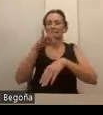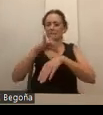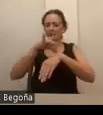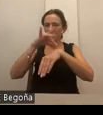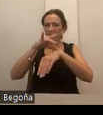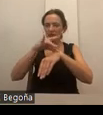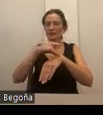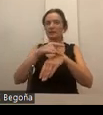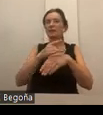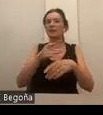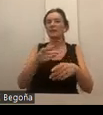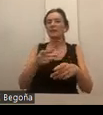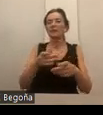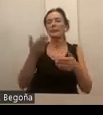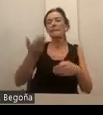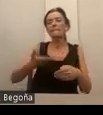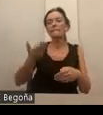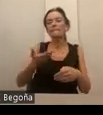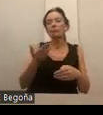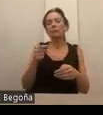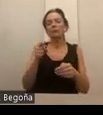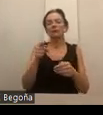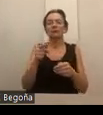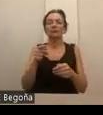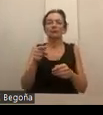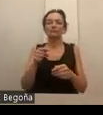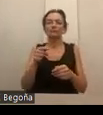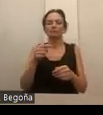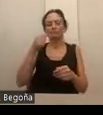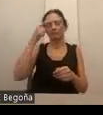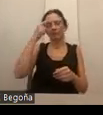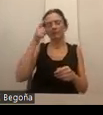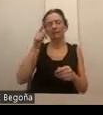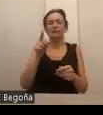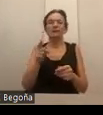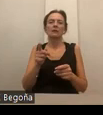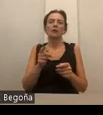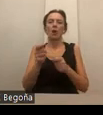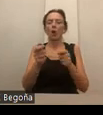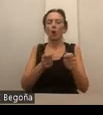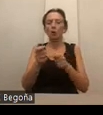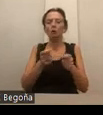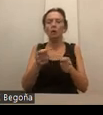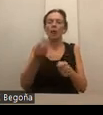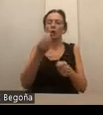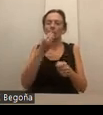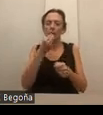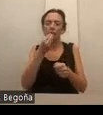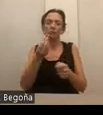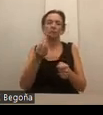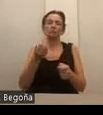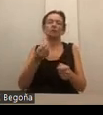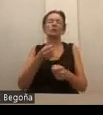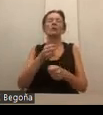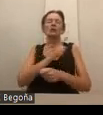la prudencia a la hora de llevarla. Una alimentación saludable es esencial, ejercicio